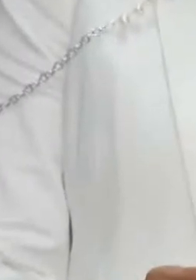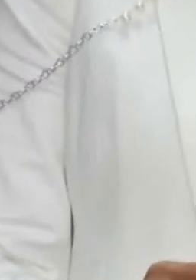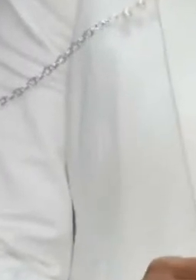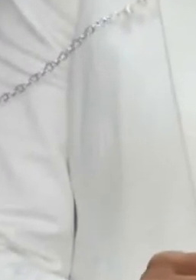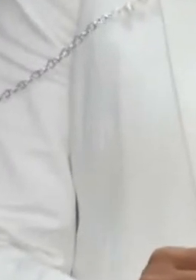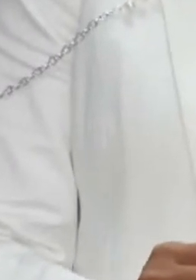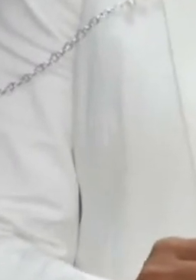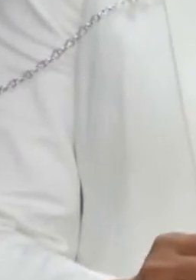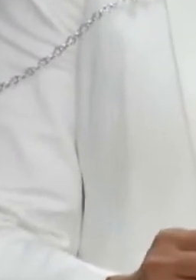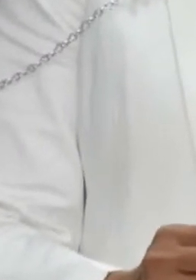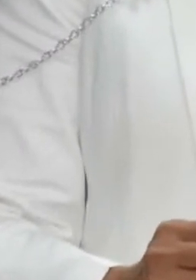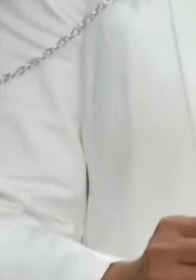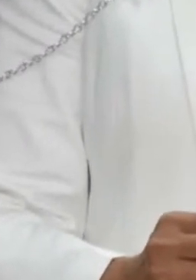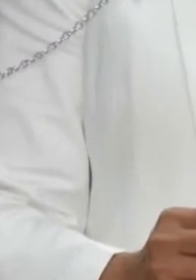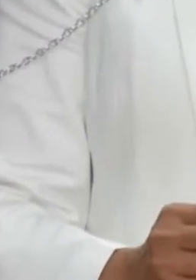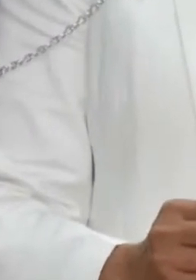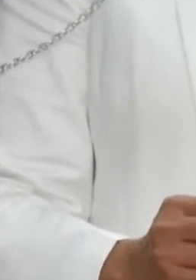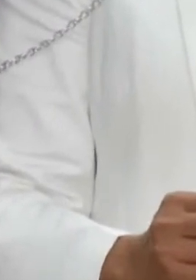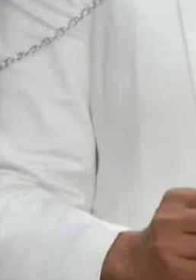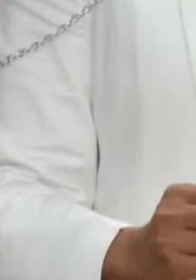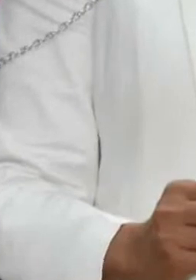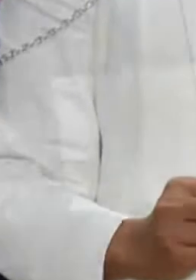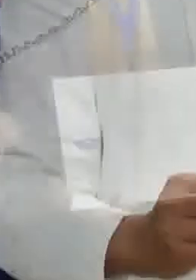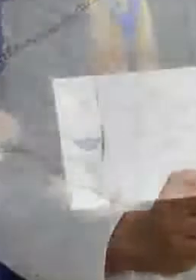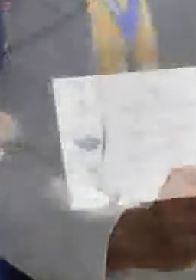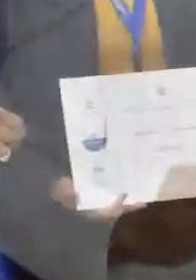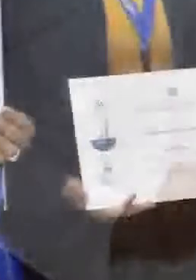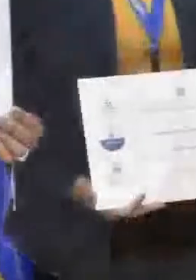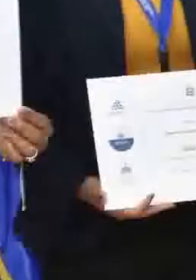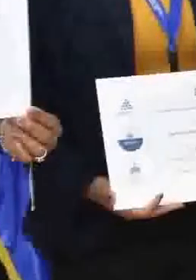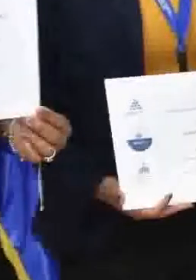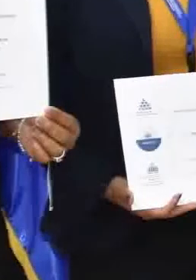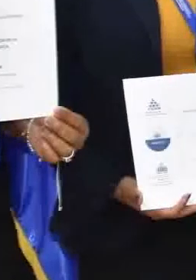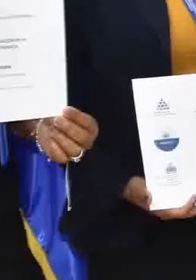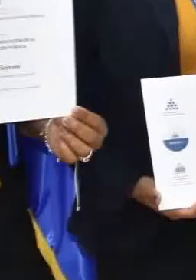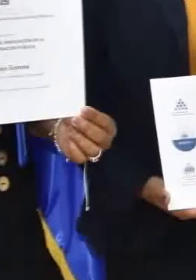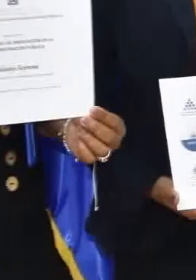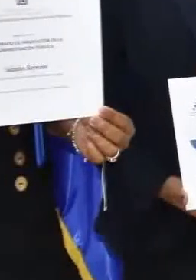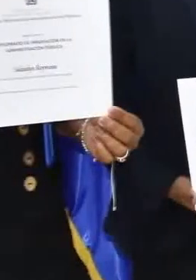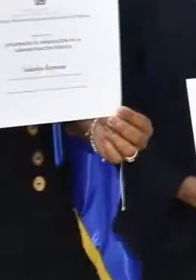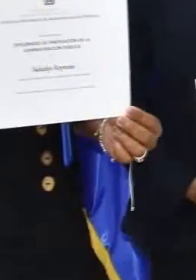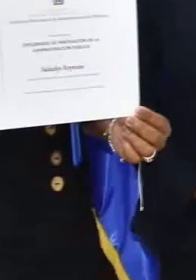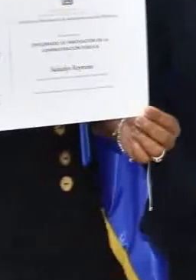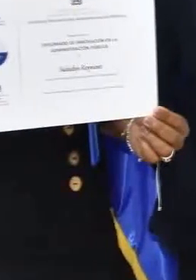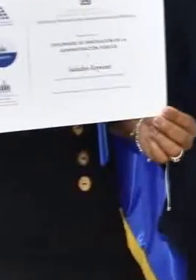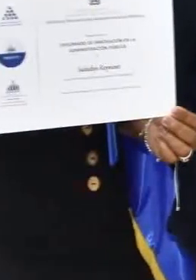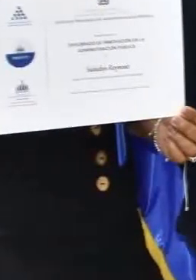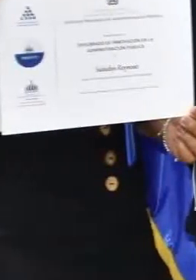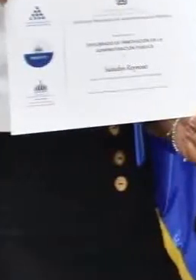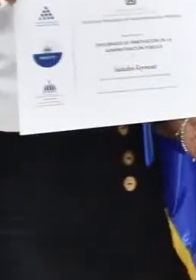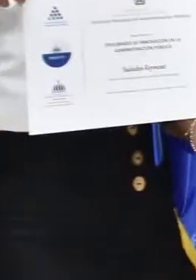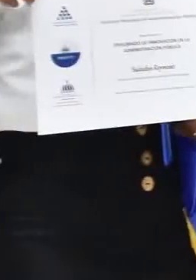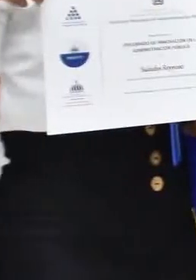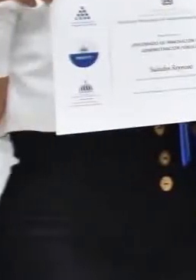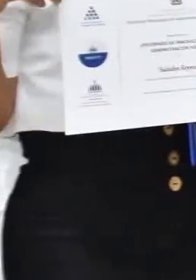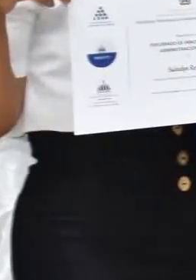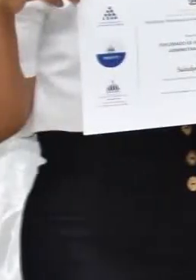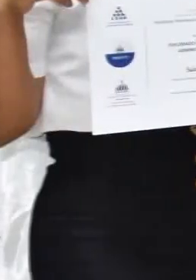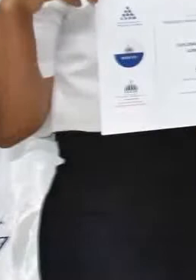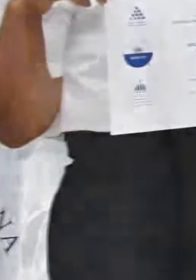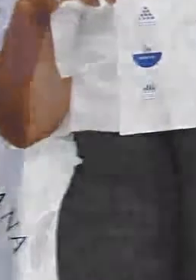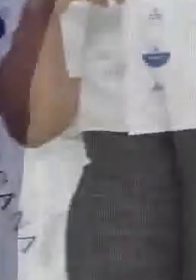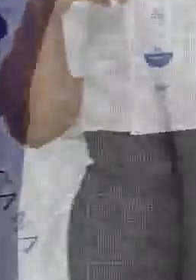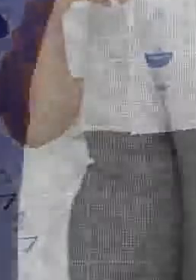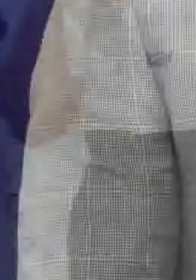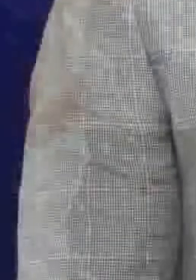superior ciencia y tecnología y el instituto nacional de administrar pública realizaron el lanzamiento del programa de becas servidores